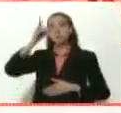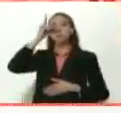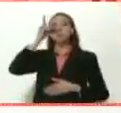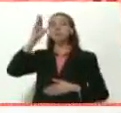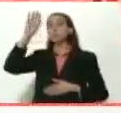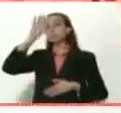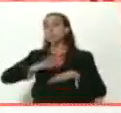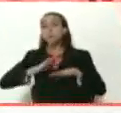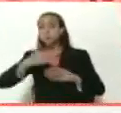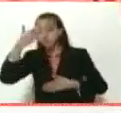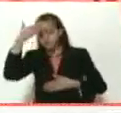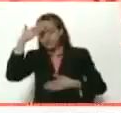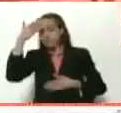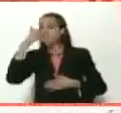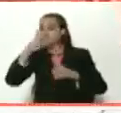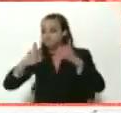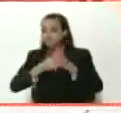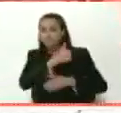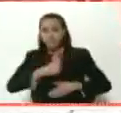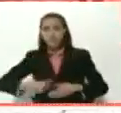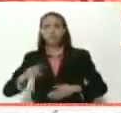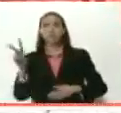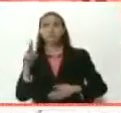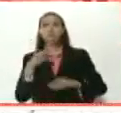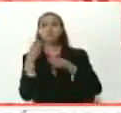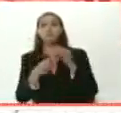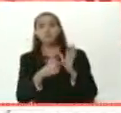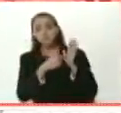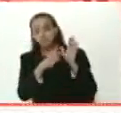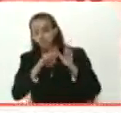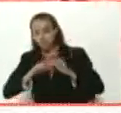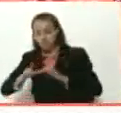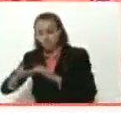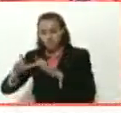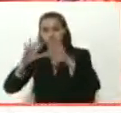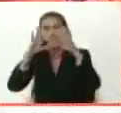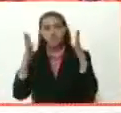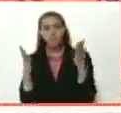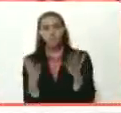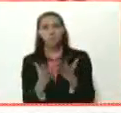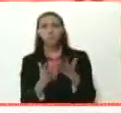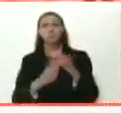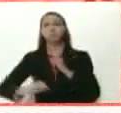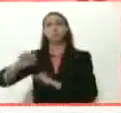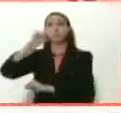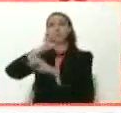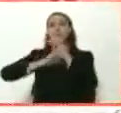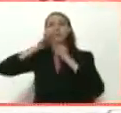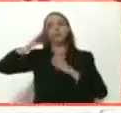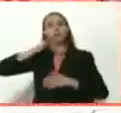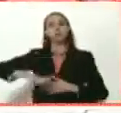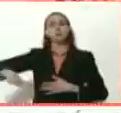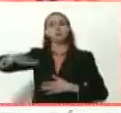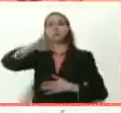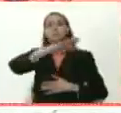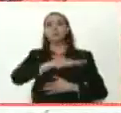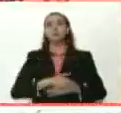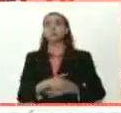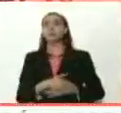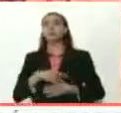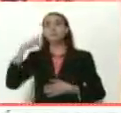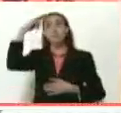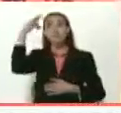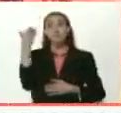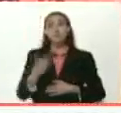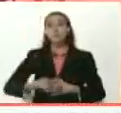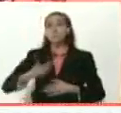sabido, esta mujer vicepresidenta, llevar a todos los escenarios del mundo la defensa del pueblo de Venezuela. Esa es la razón